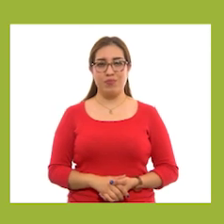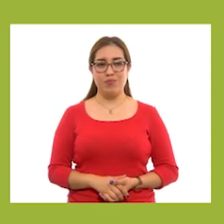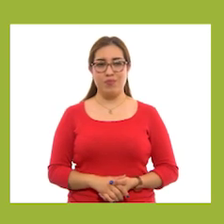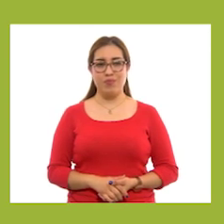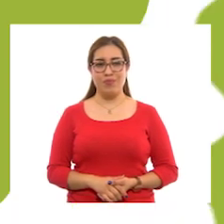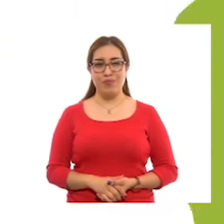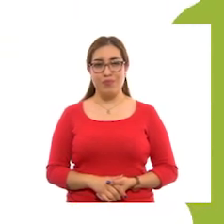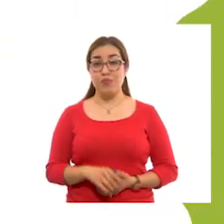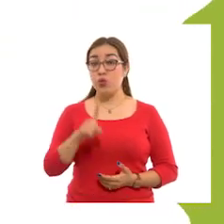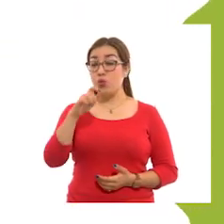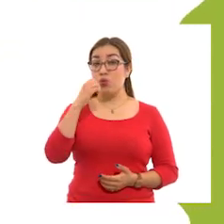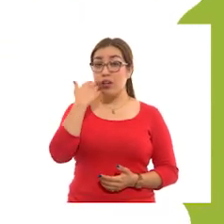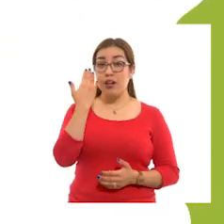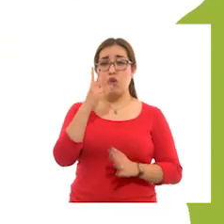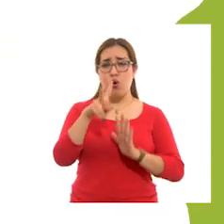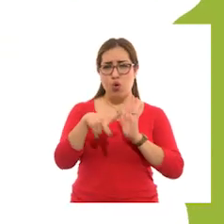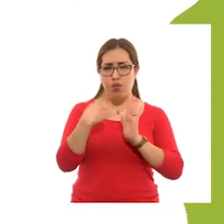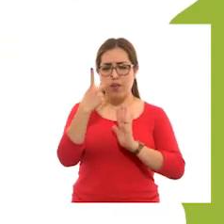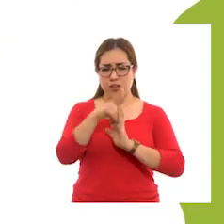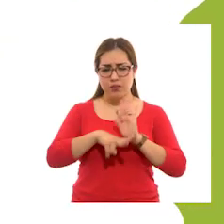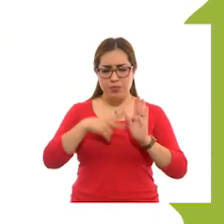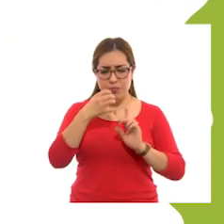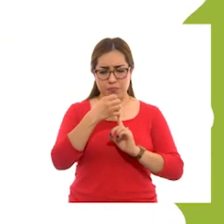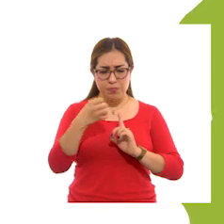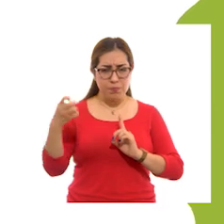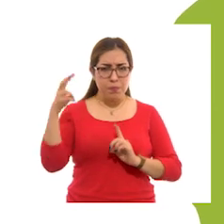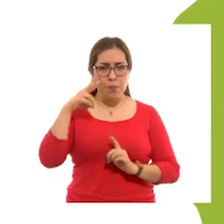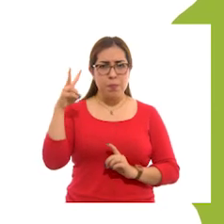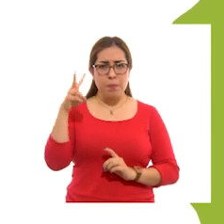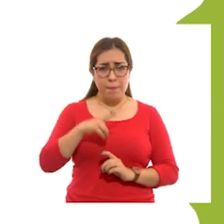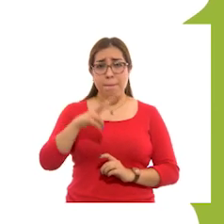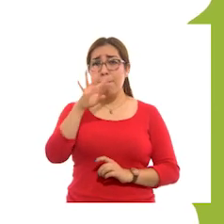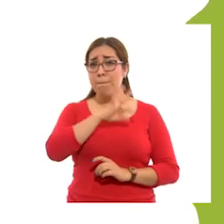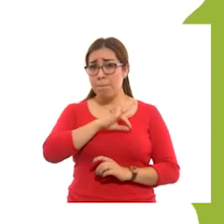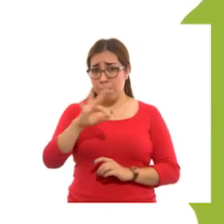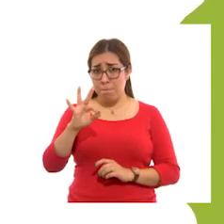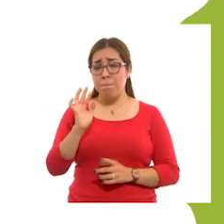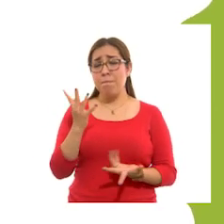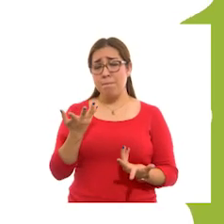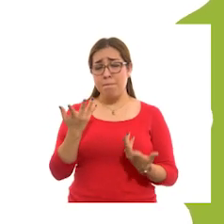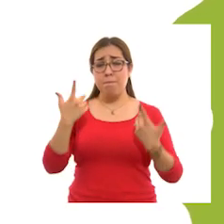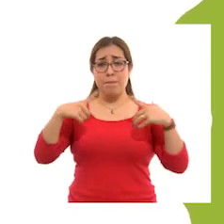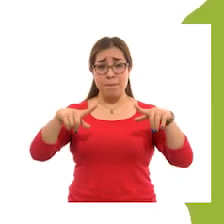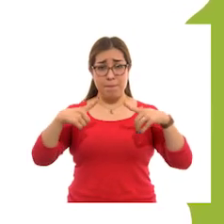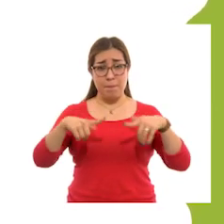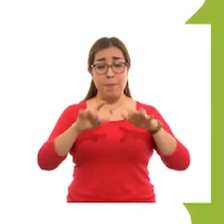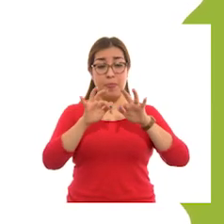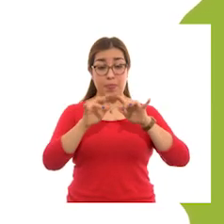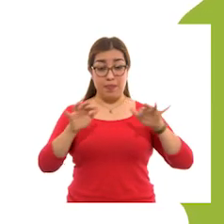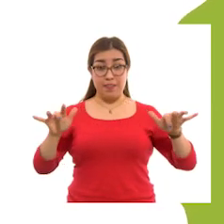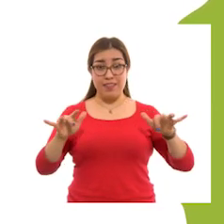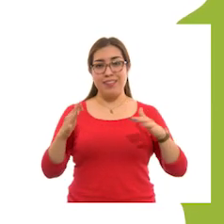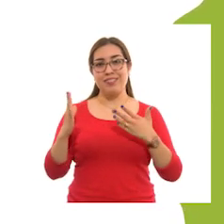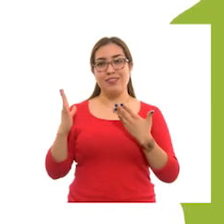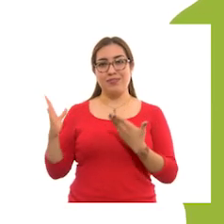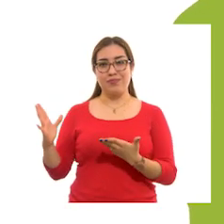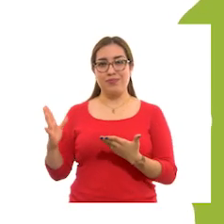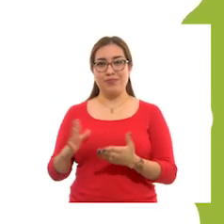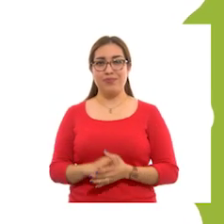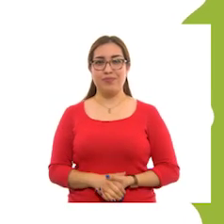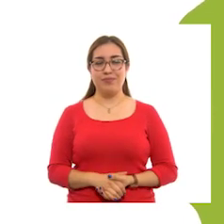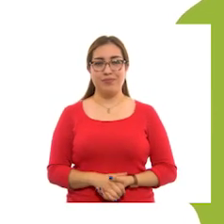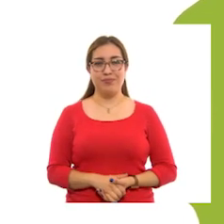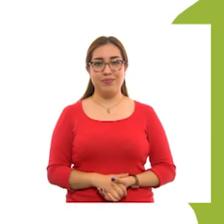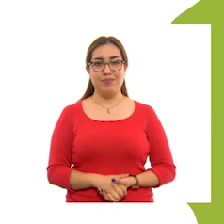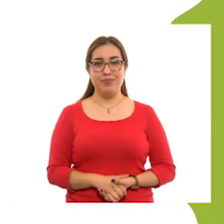líneas. Si quieres volver a ver los programas de Aprende en Casa, los puedes encontrar en la siguiente liga. Aprende en